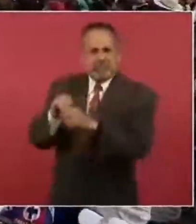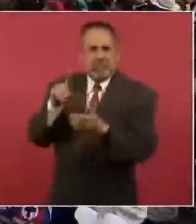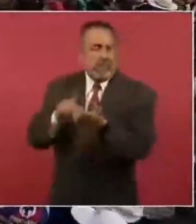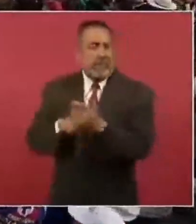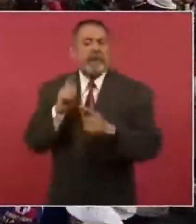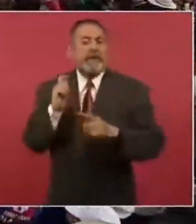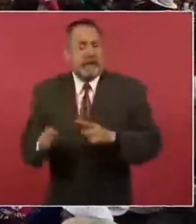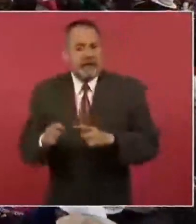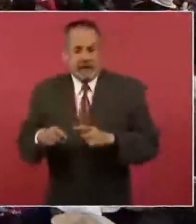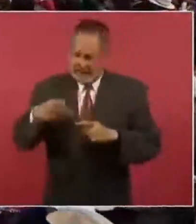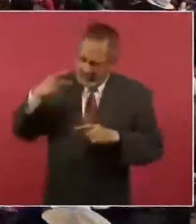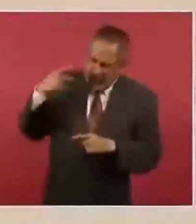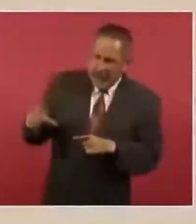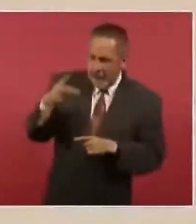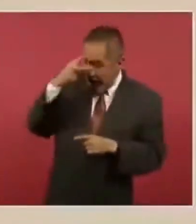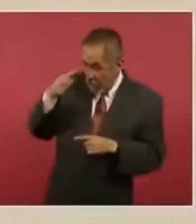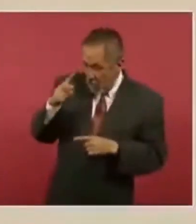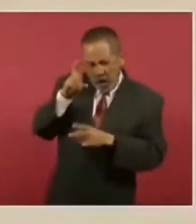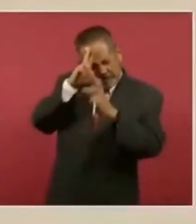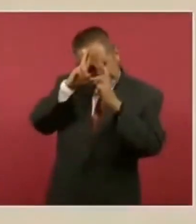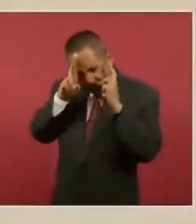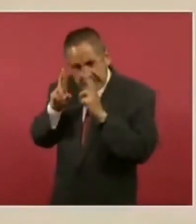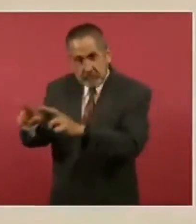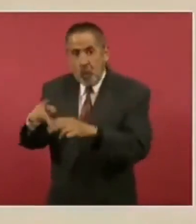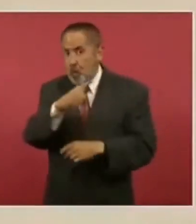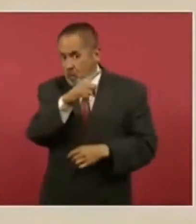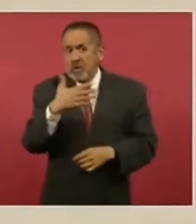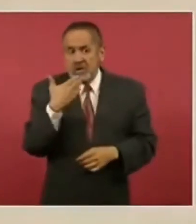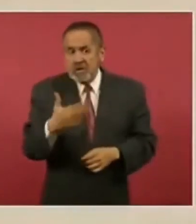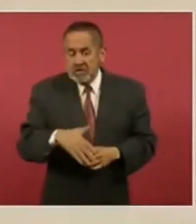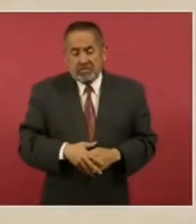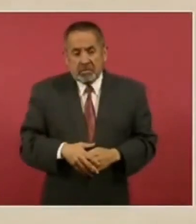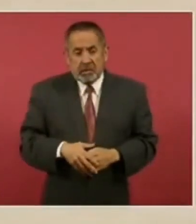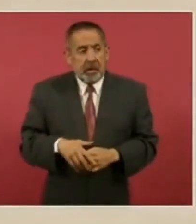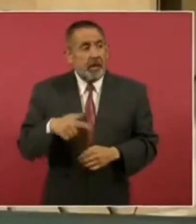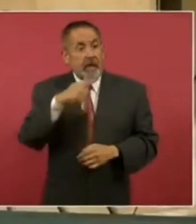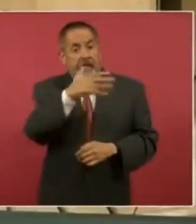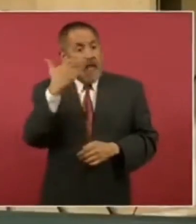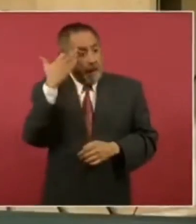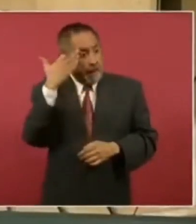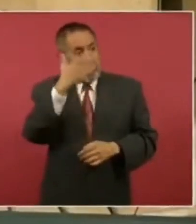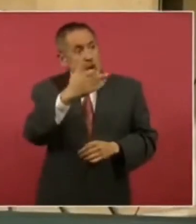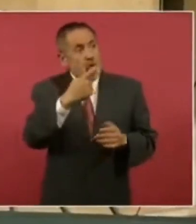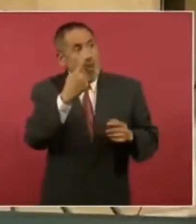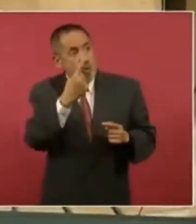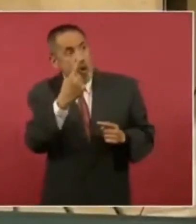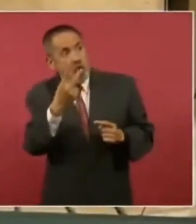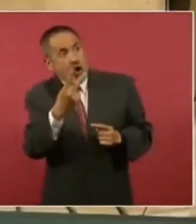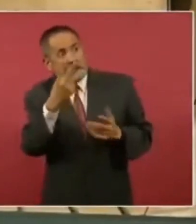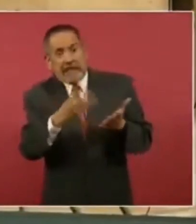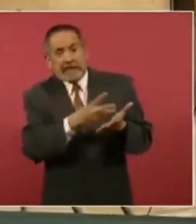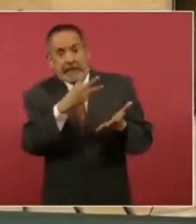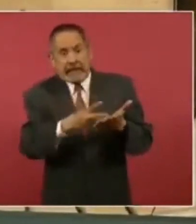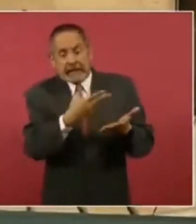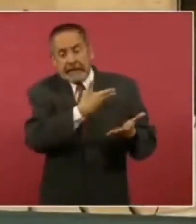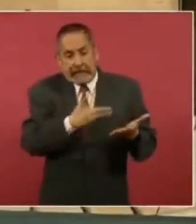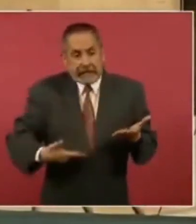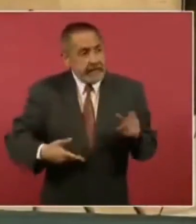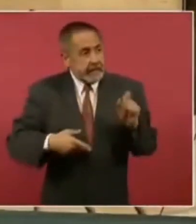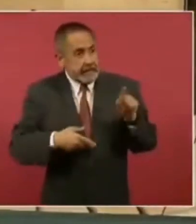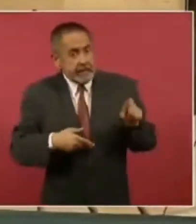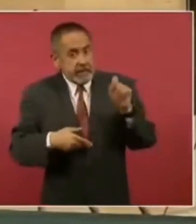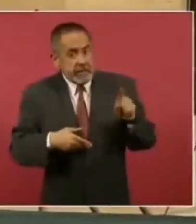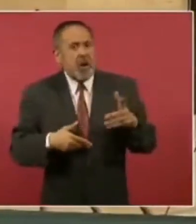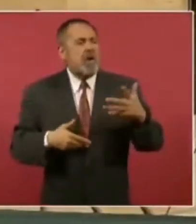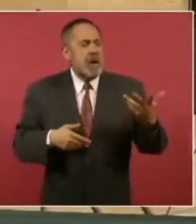de nuestro país. Durante los tres periodos presidenciales de Roosevelt, las